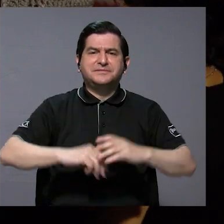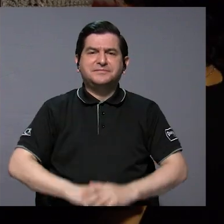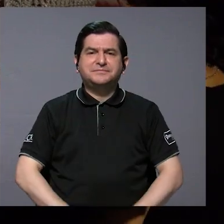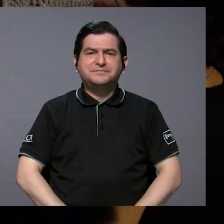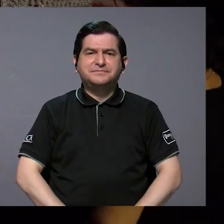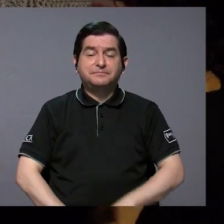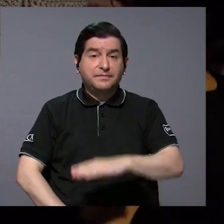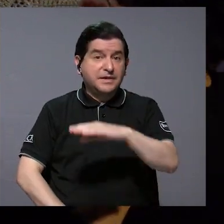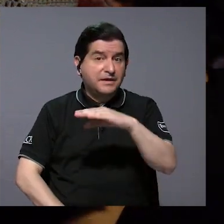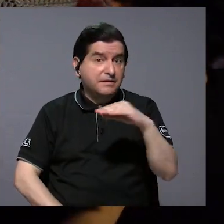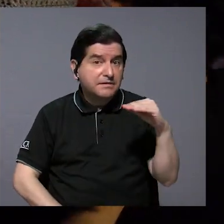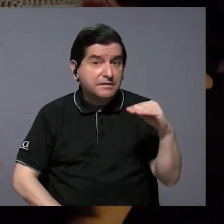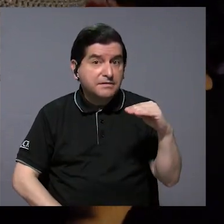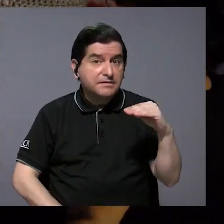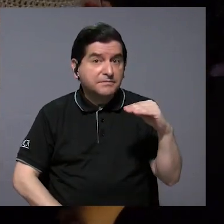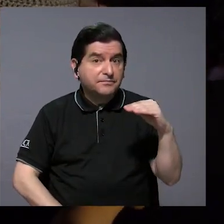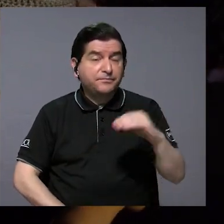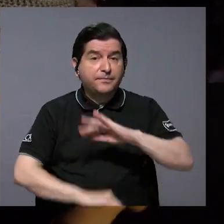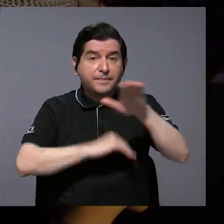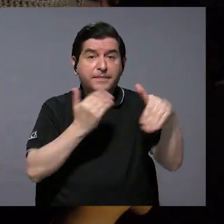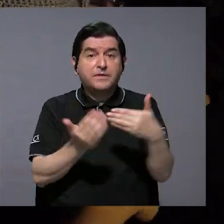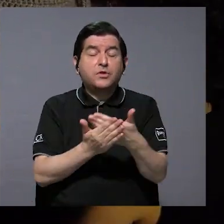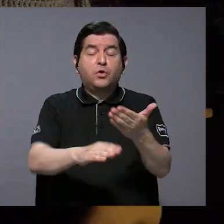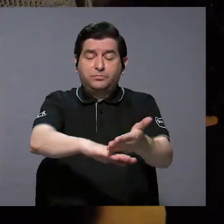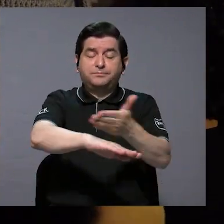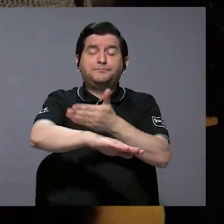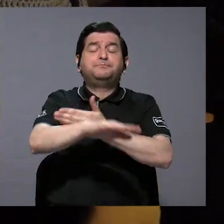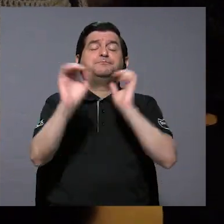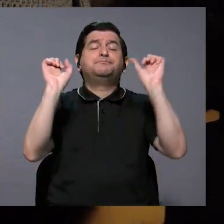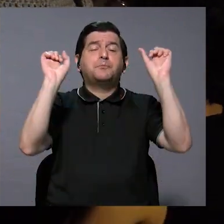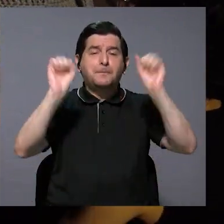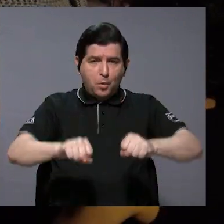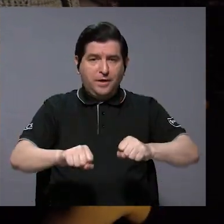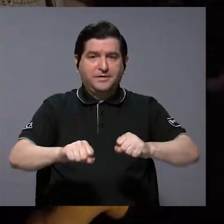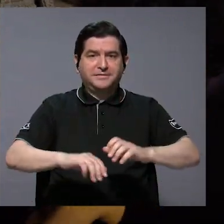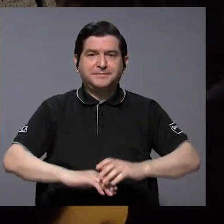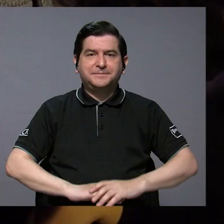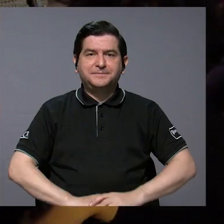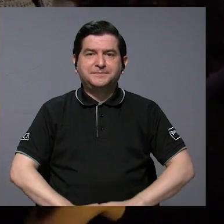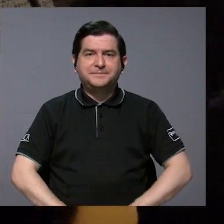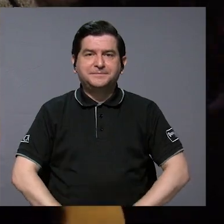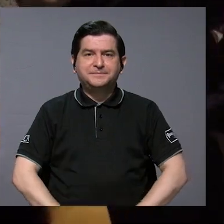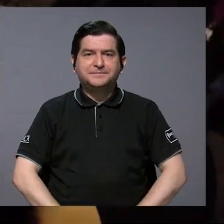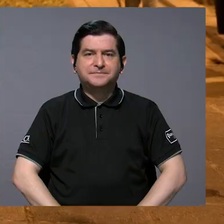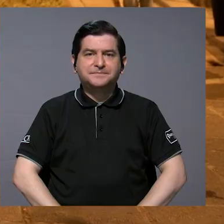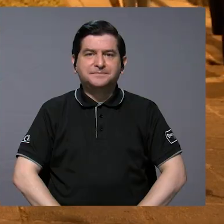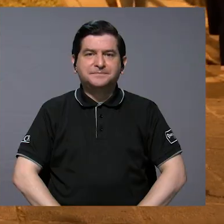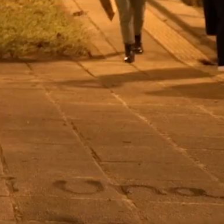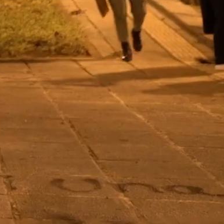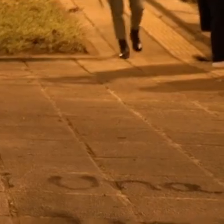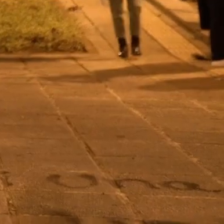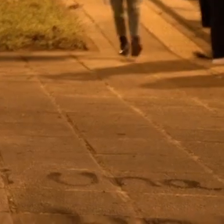vivan y que todo puede mejorar mucho más.